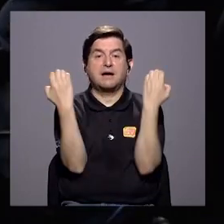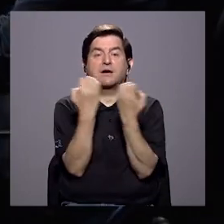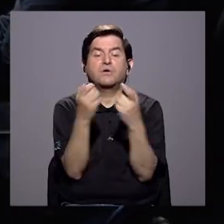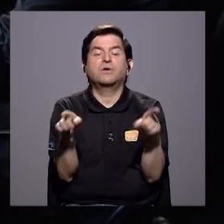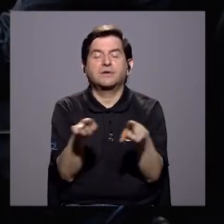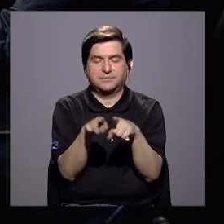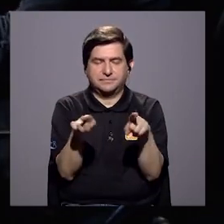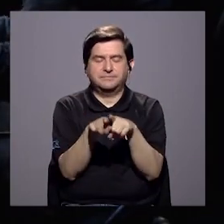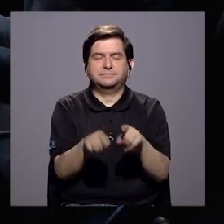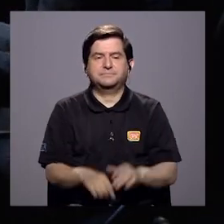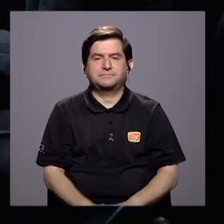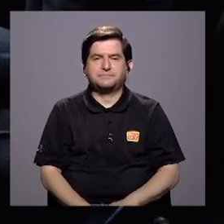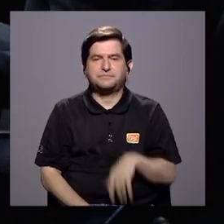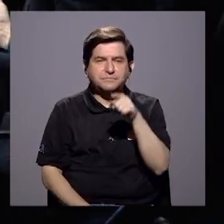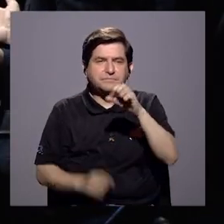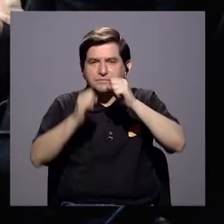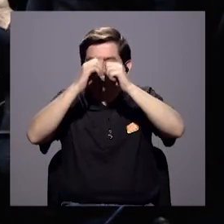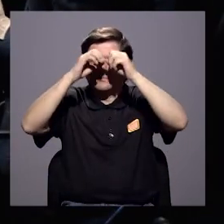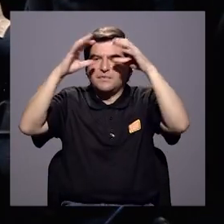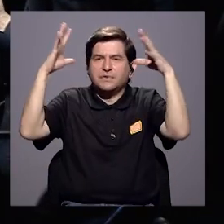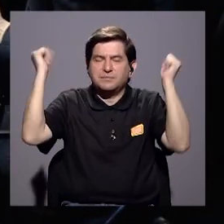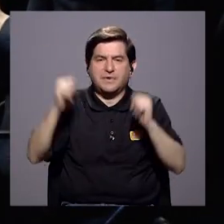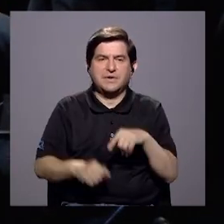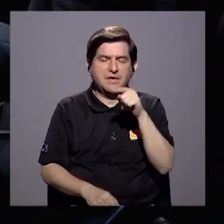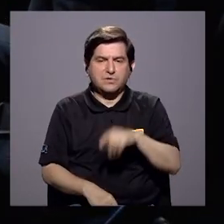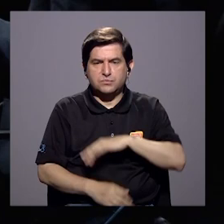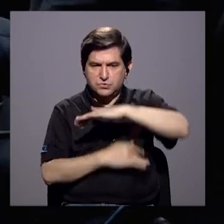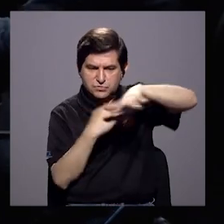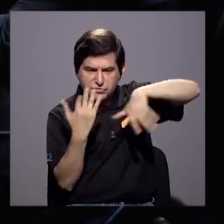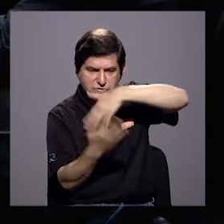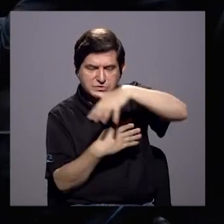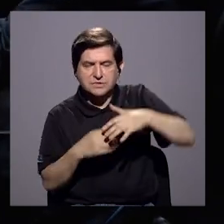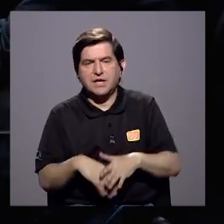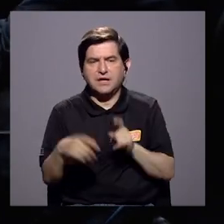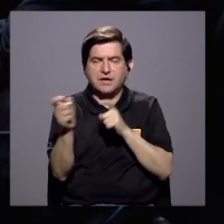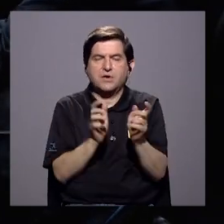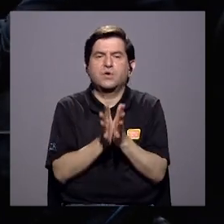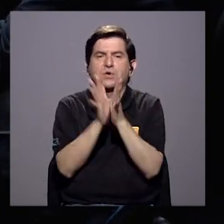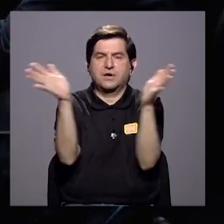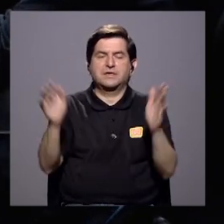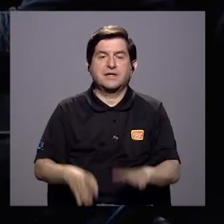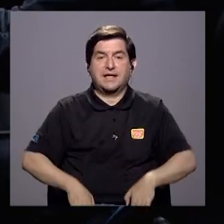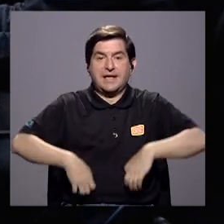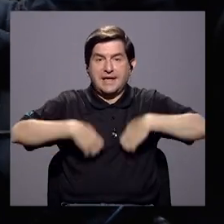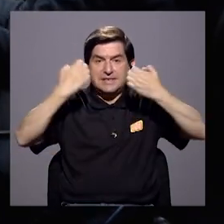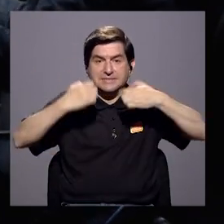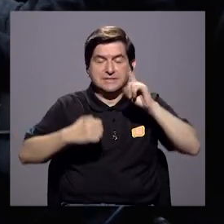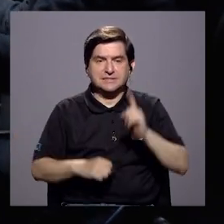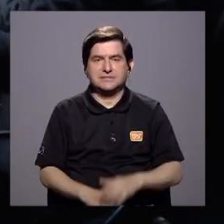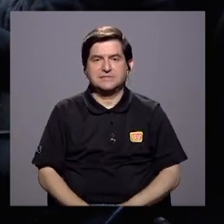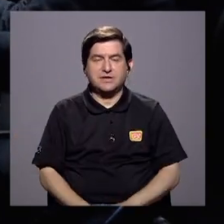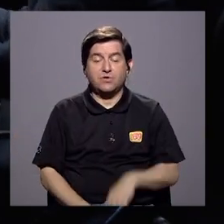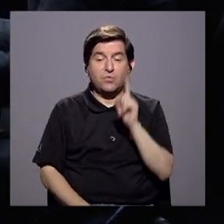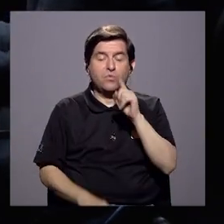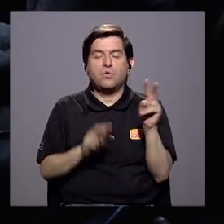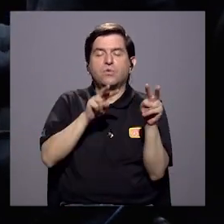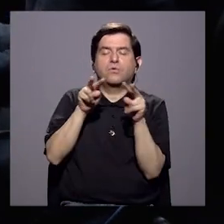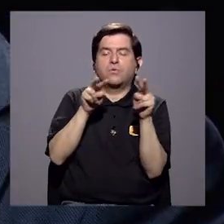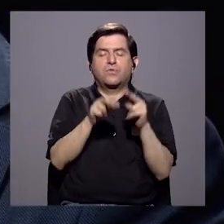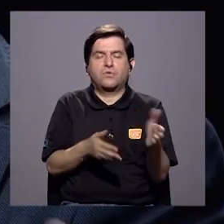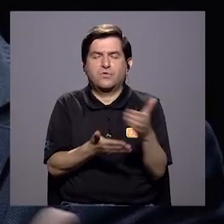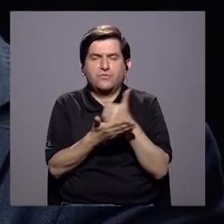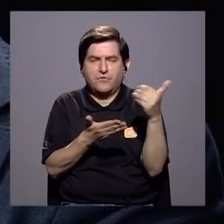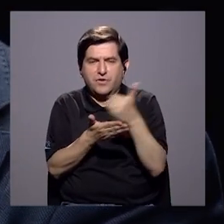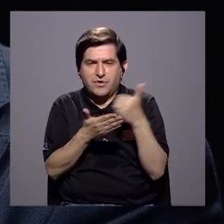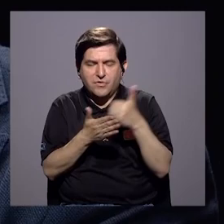exactamente en más sé que cada vez que usted interactúa con la administración pública existe un gran hermano capturando datos